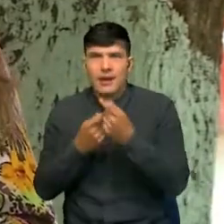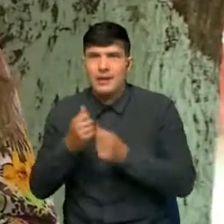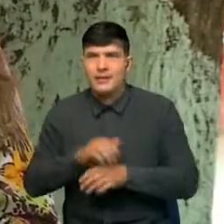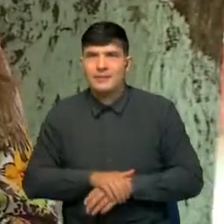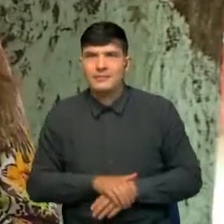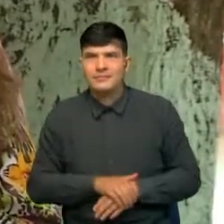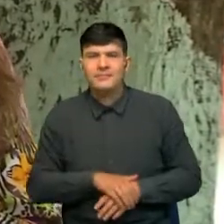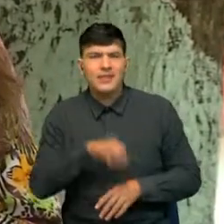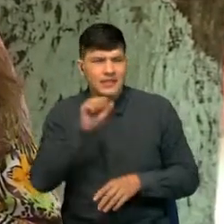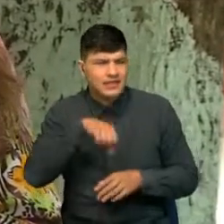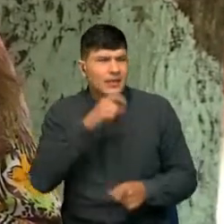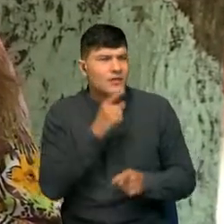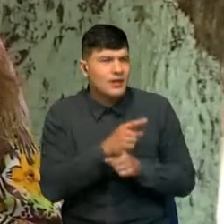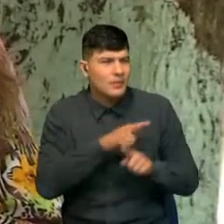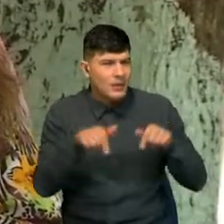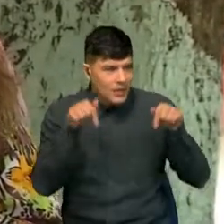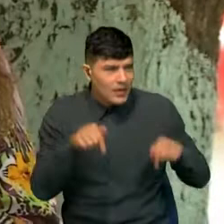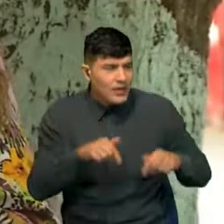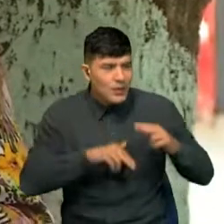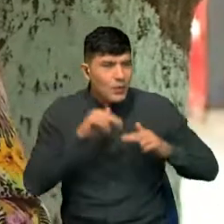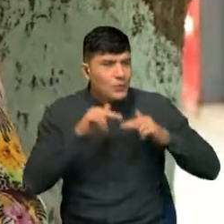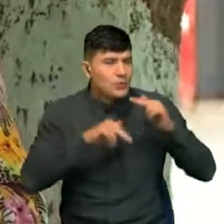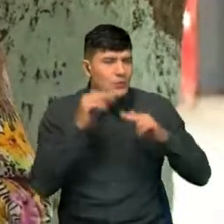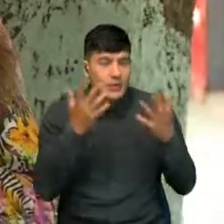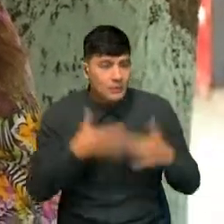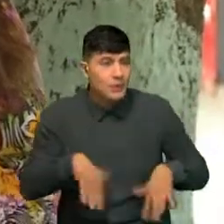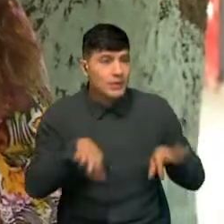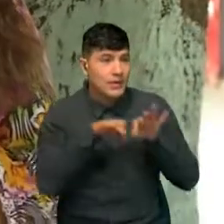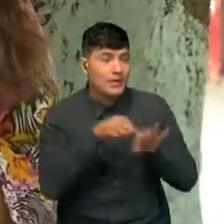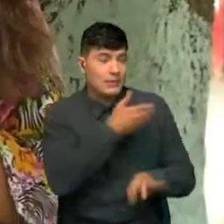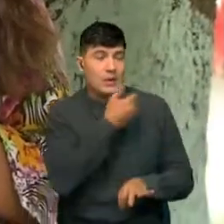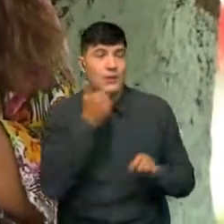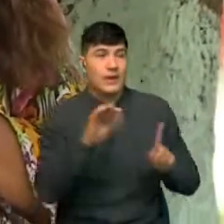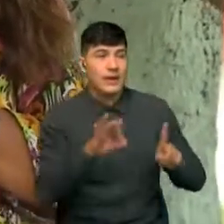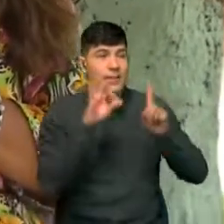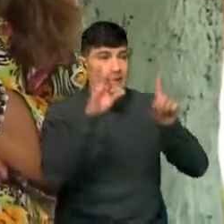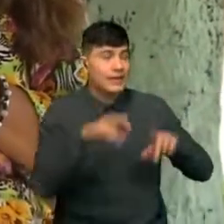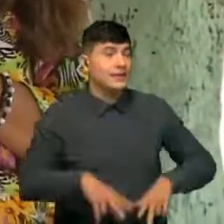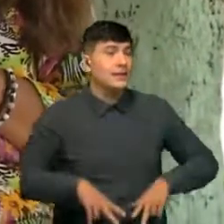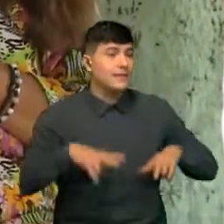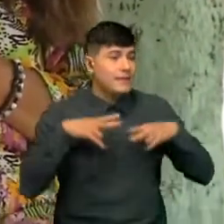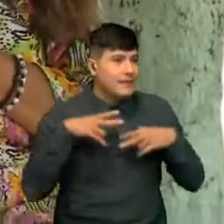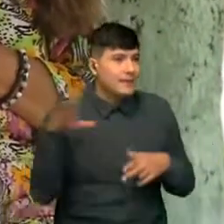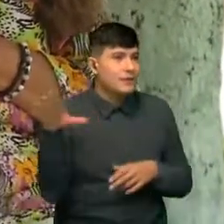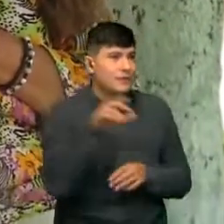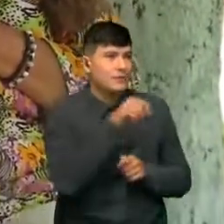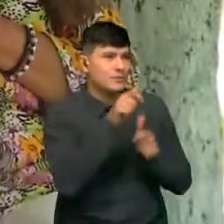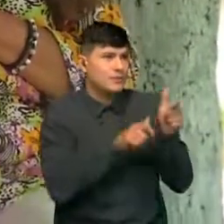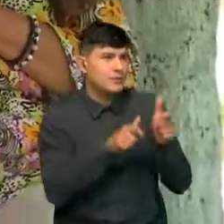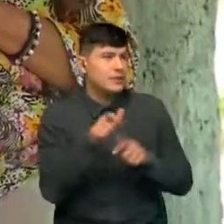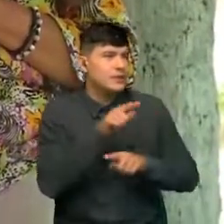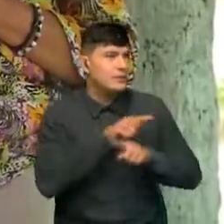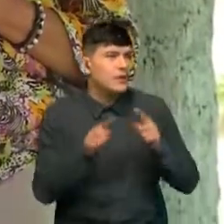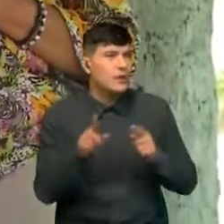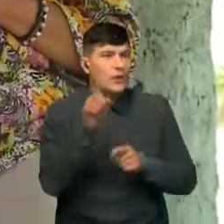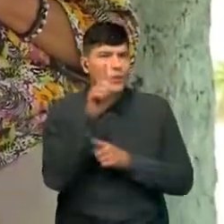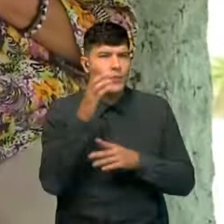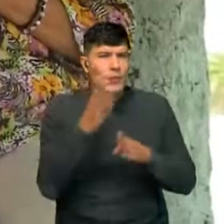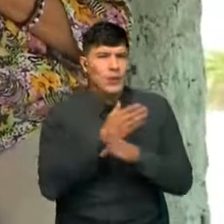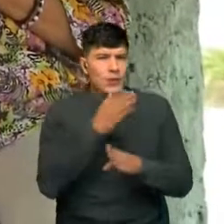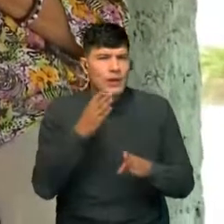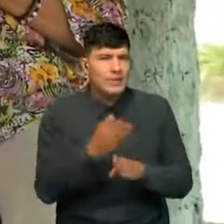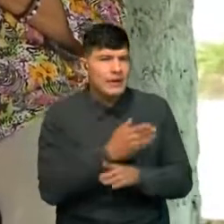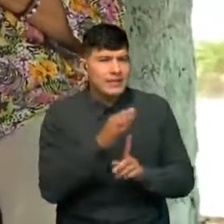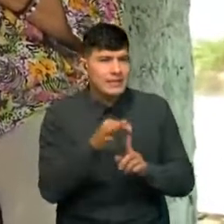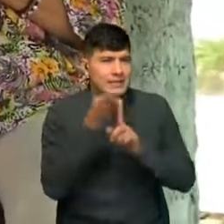importantes, exacto, son obras muy importantes que van a mejorar la calidad de vida de las personas, pero una problemática muy apremiante que